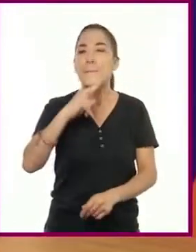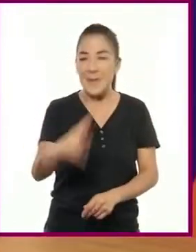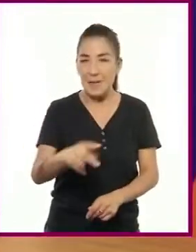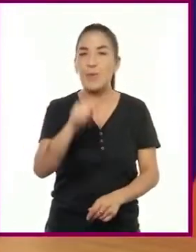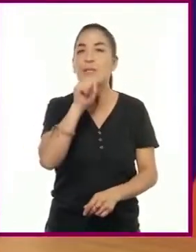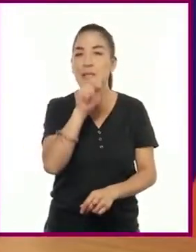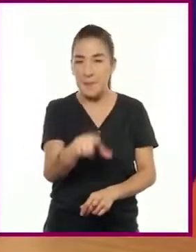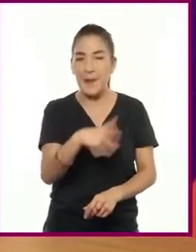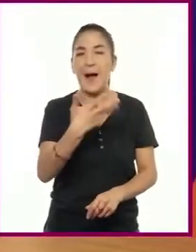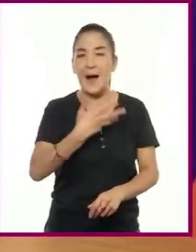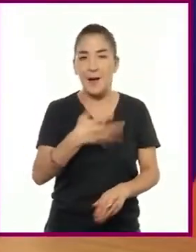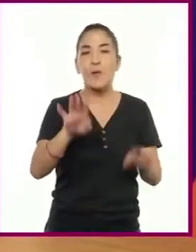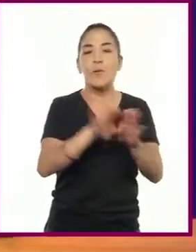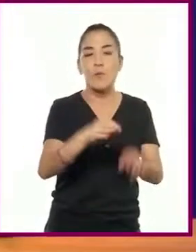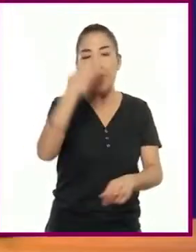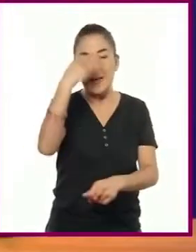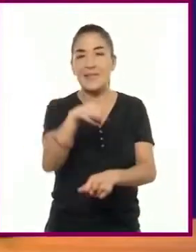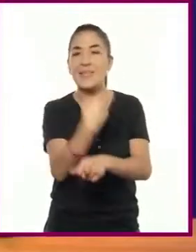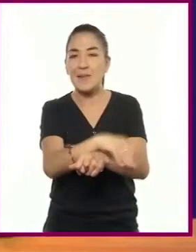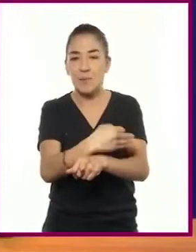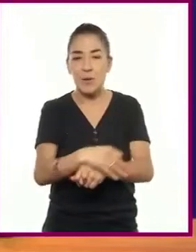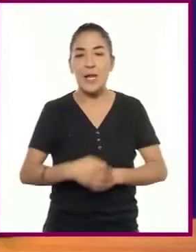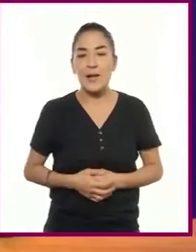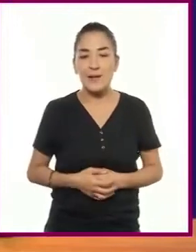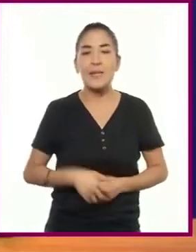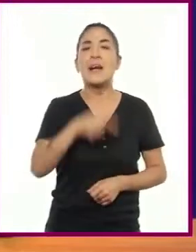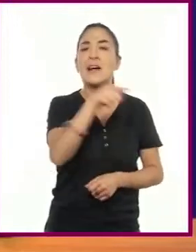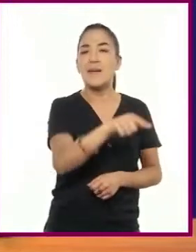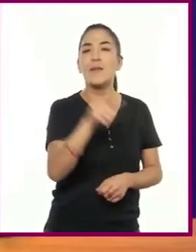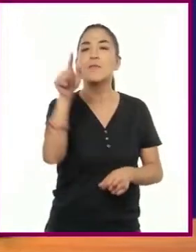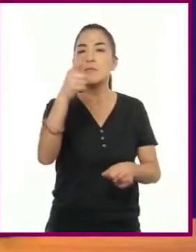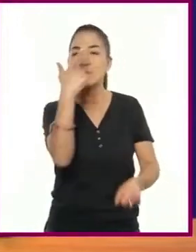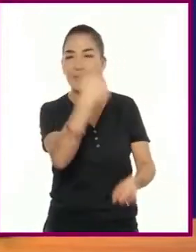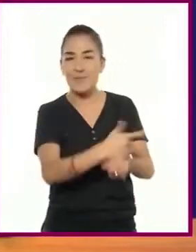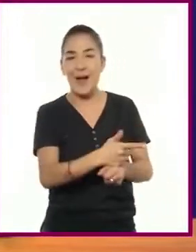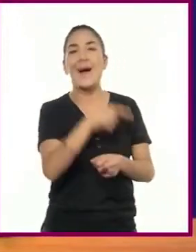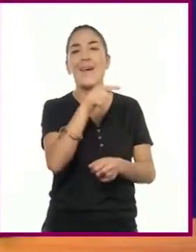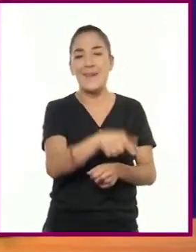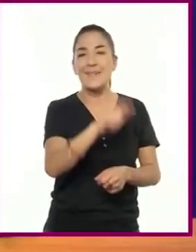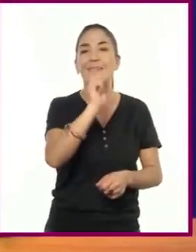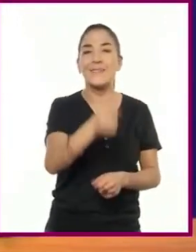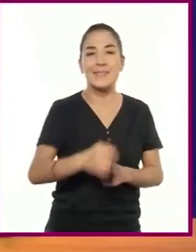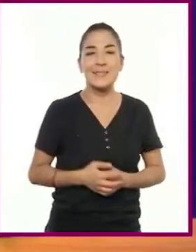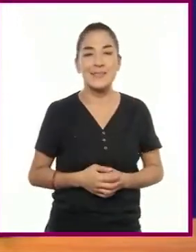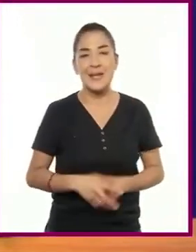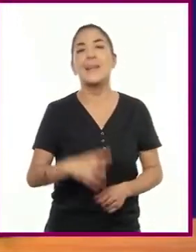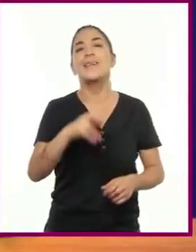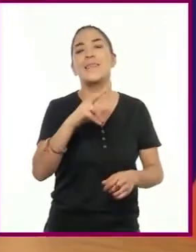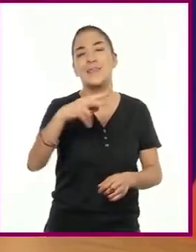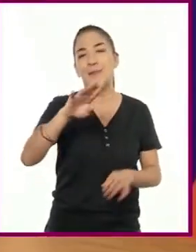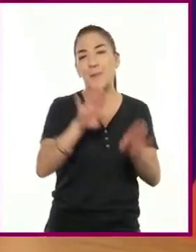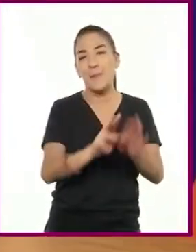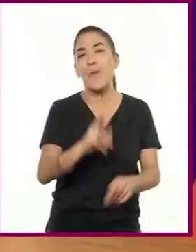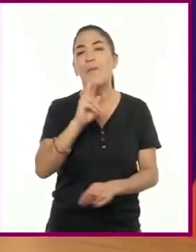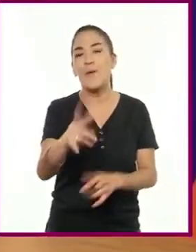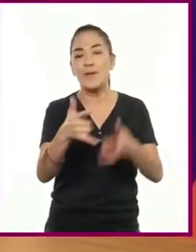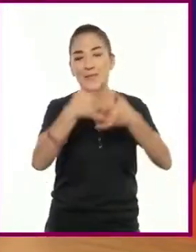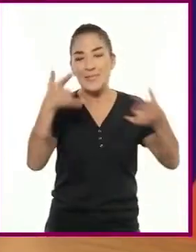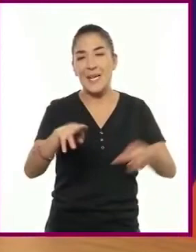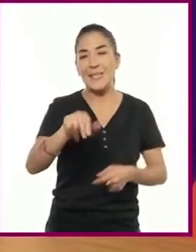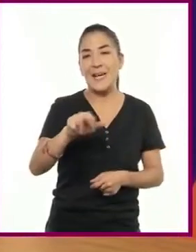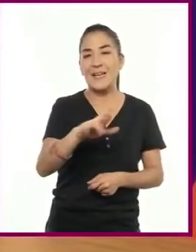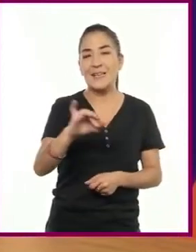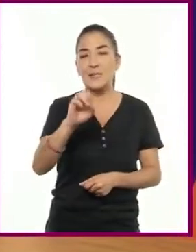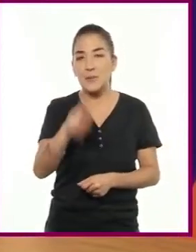algunas expresiones temporales. Eso hace que identifiquemos esta obra como una narración.